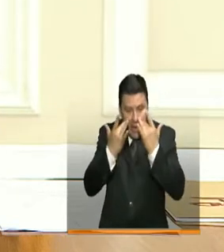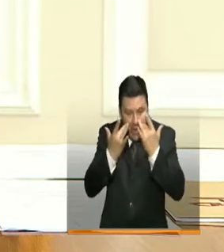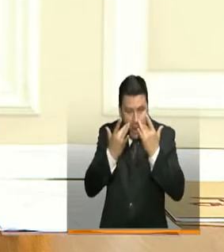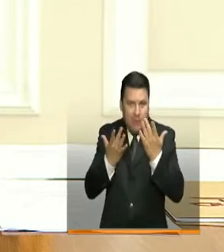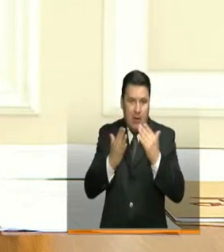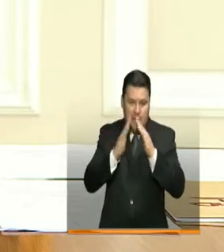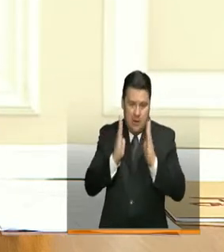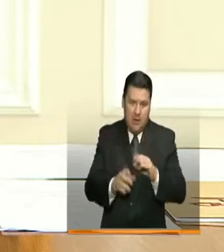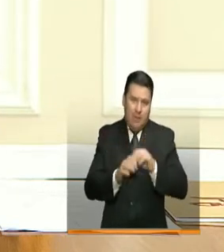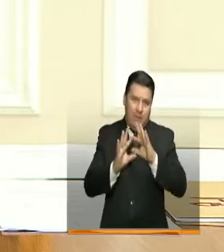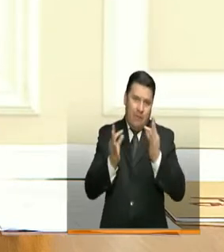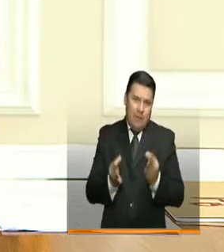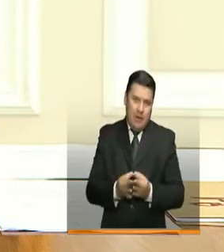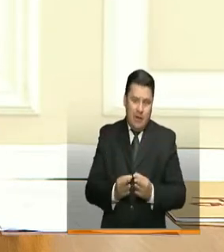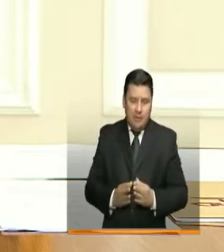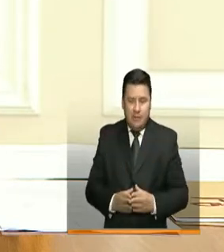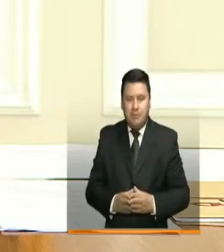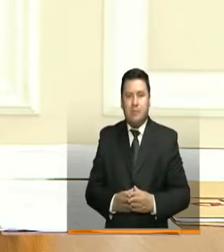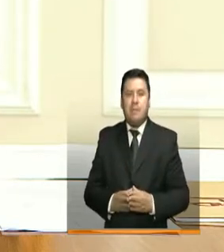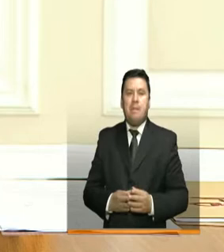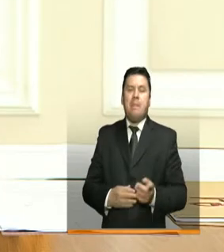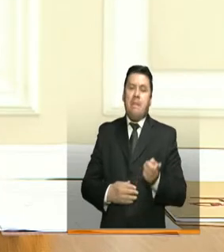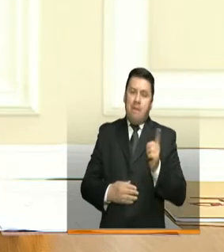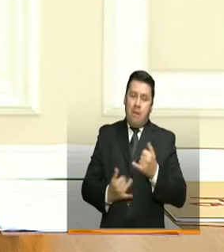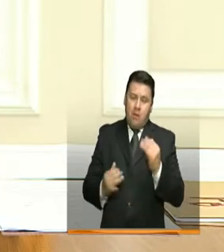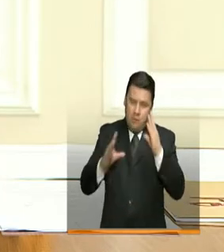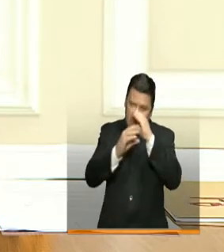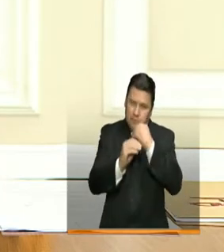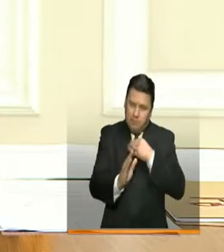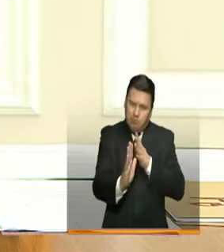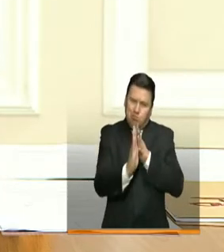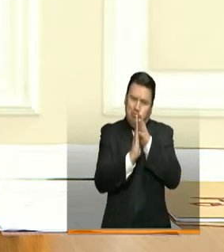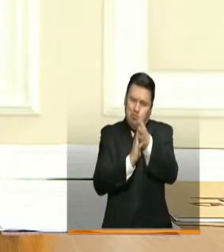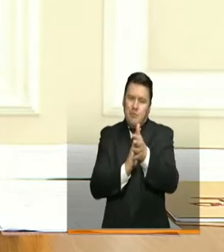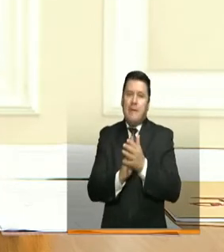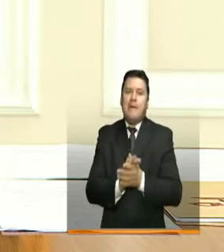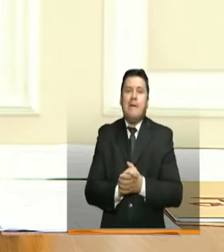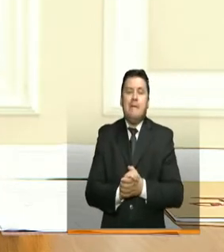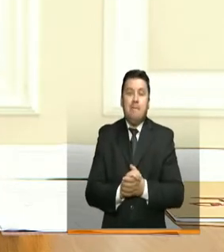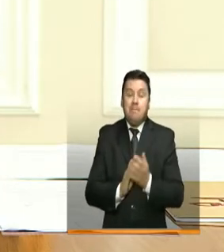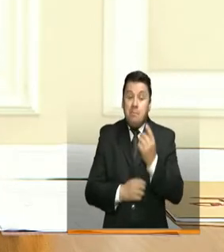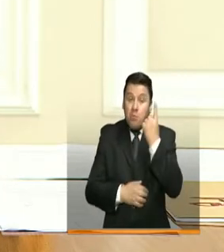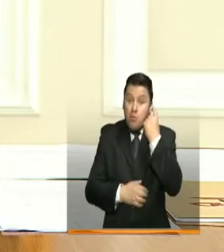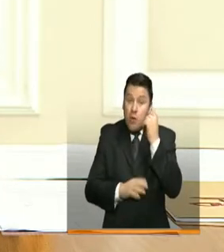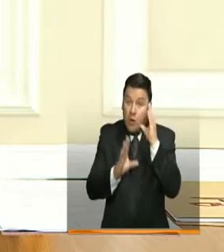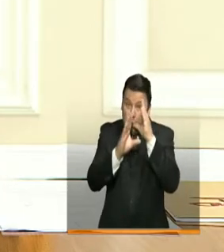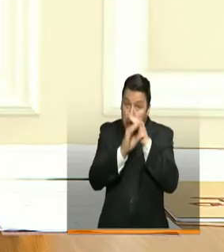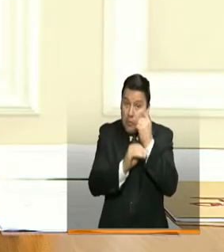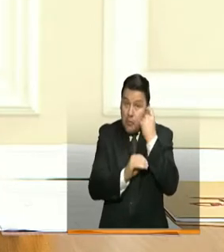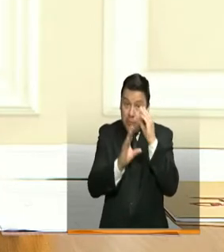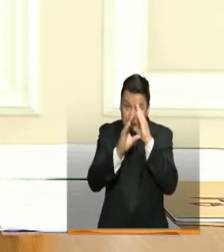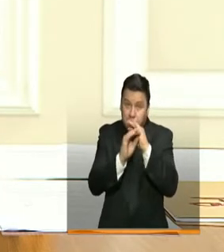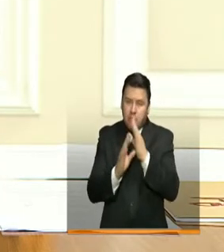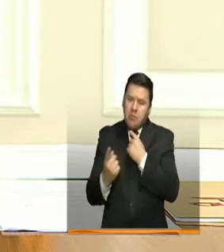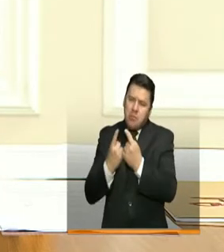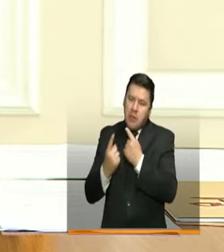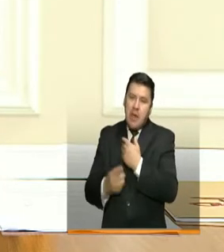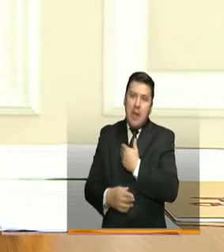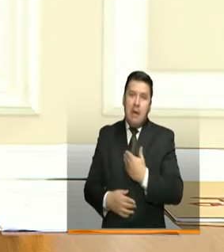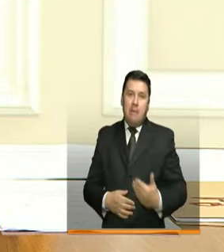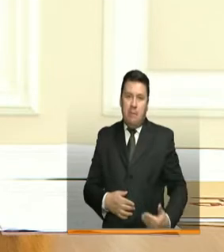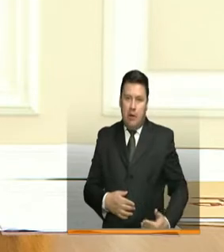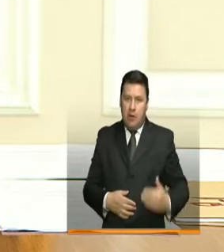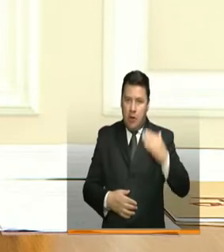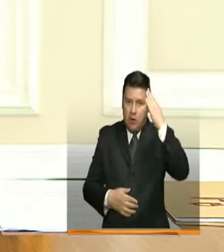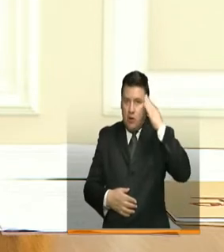al interior de las familias. También quiero esta noche contarles a ustedes que ayer en la noche hablé con el presidente de Corea